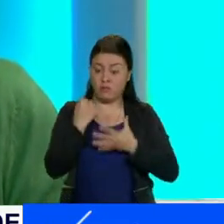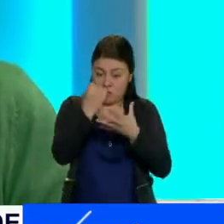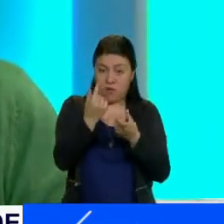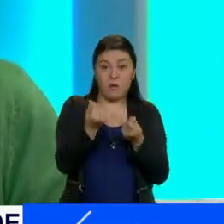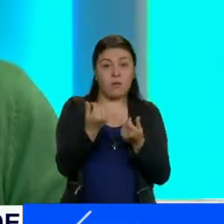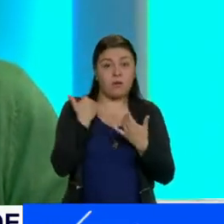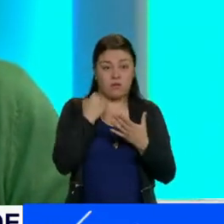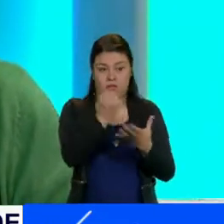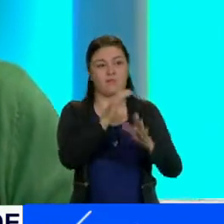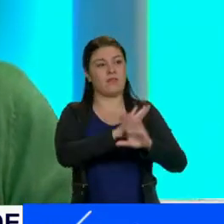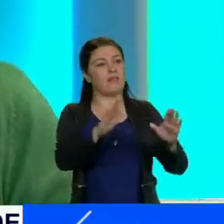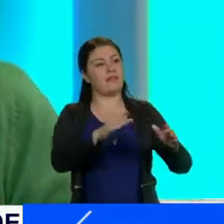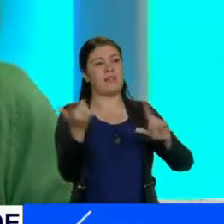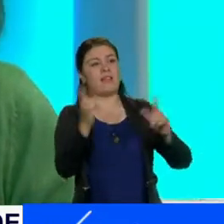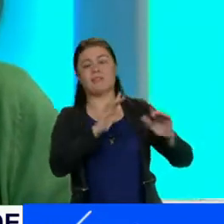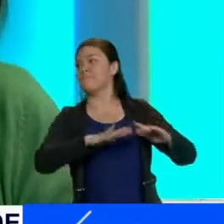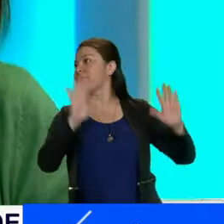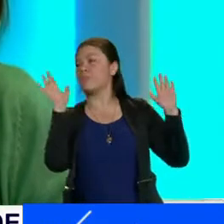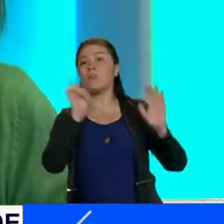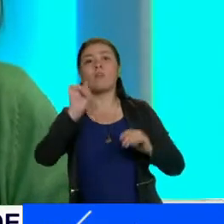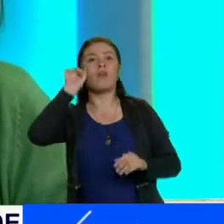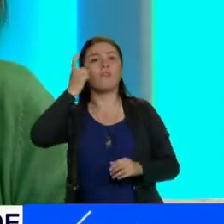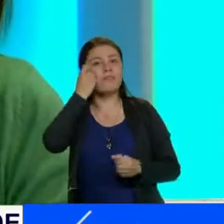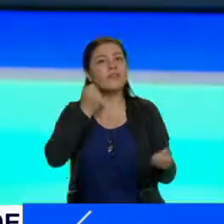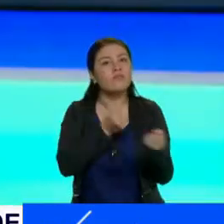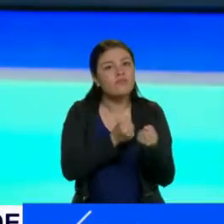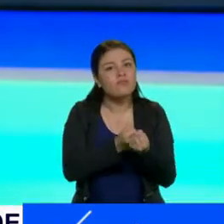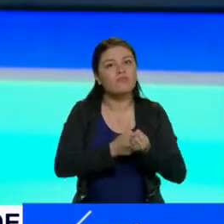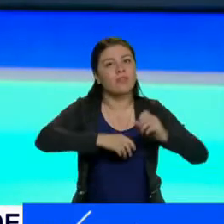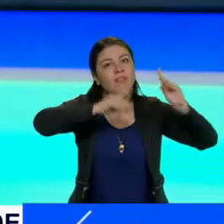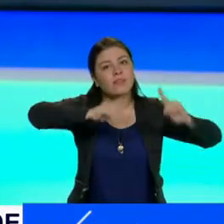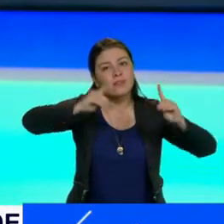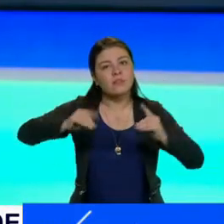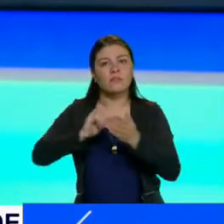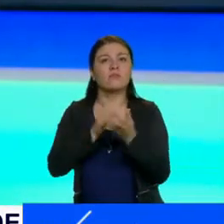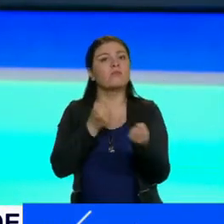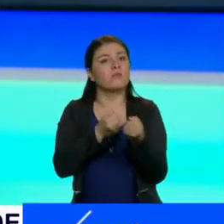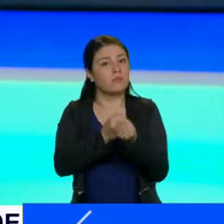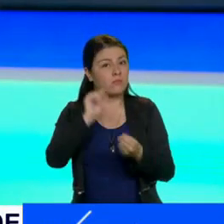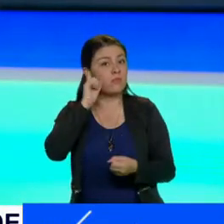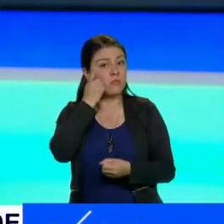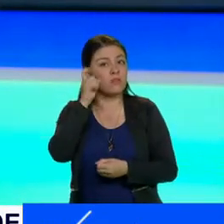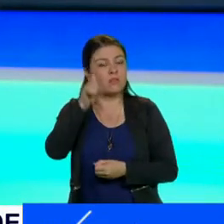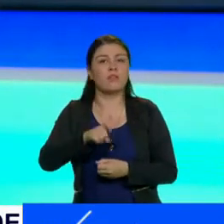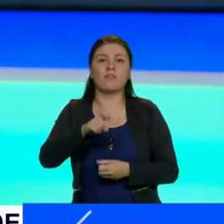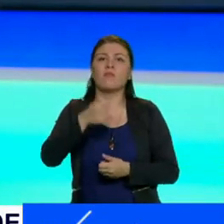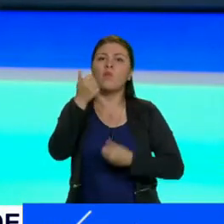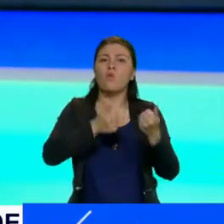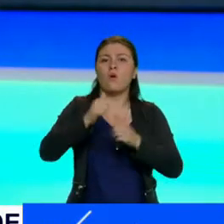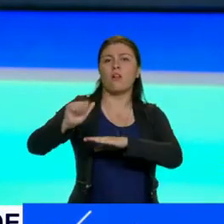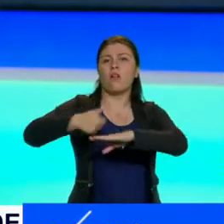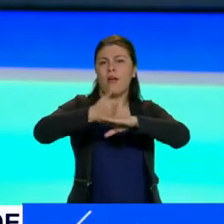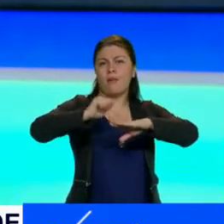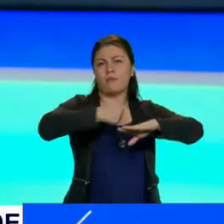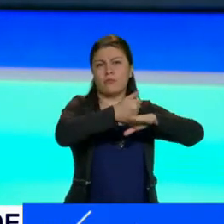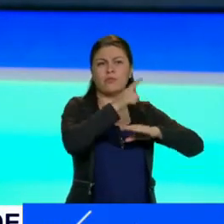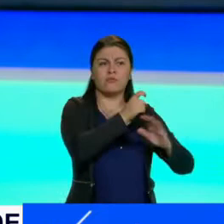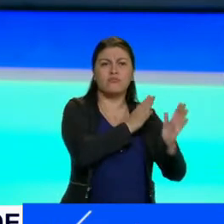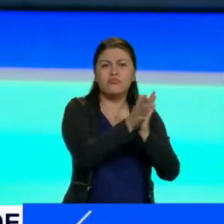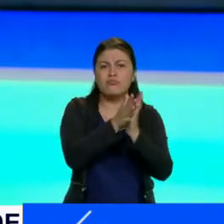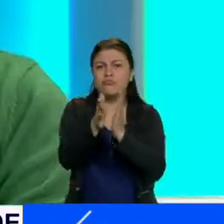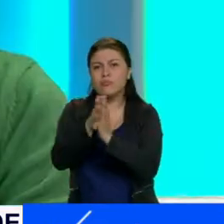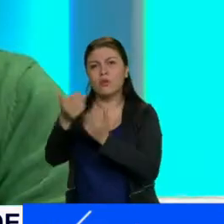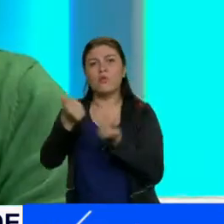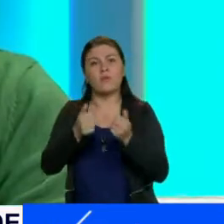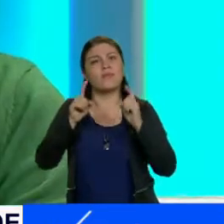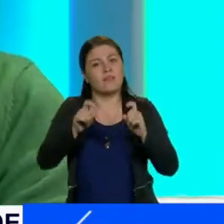de apoyo político también a las decisiones que tomen las autoridades ambientales, a la información que suministren las